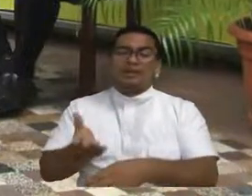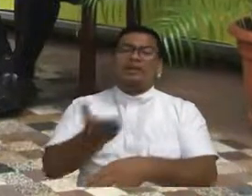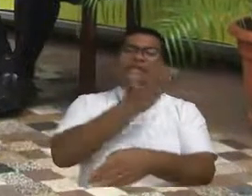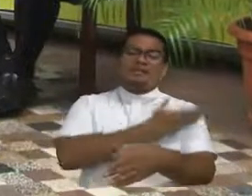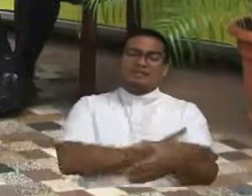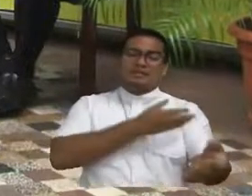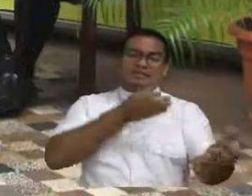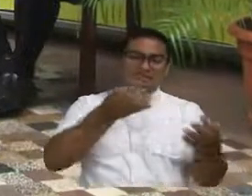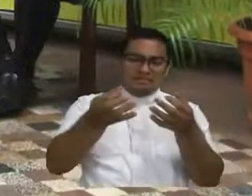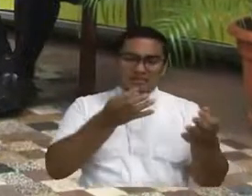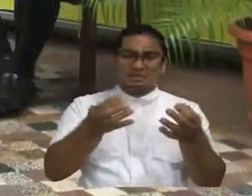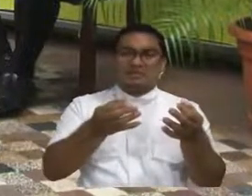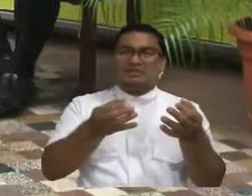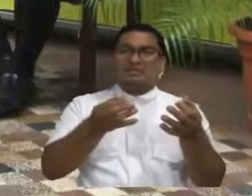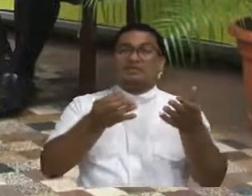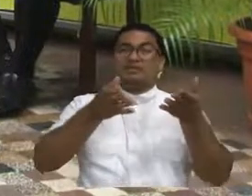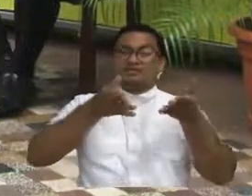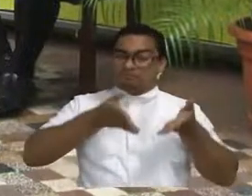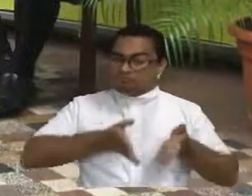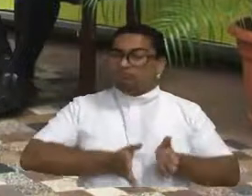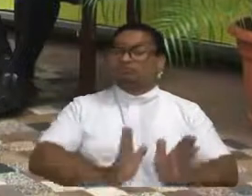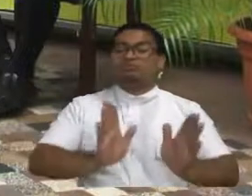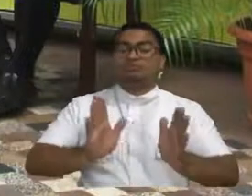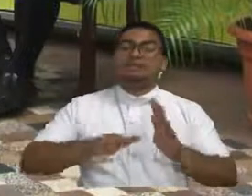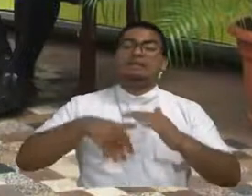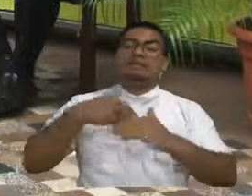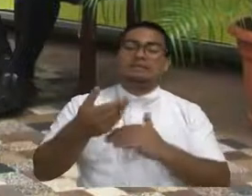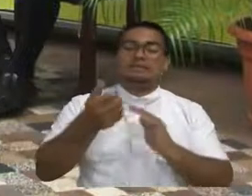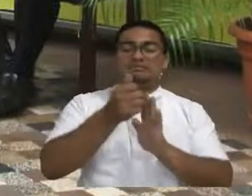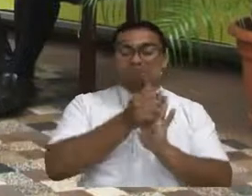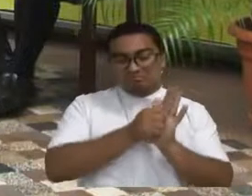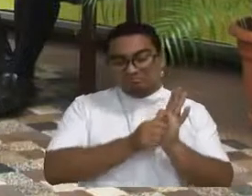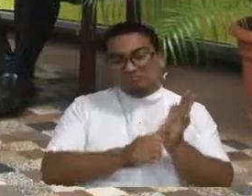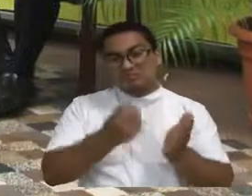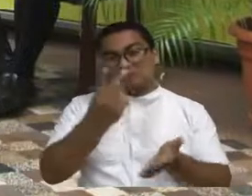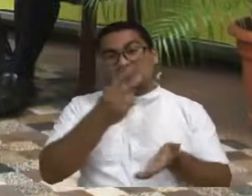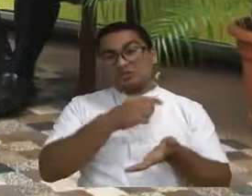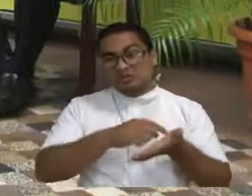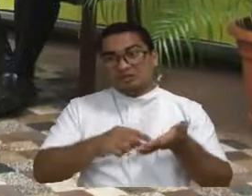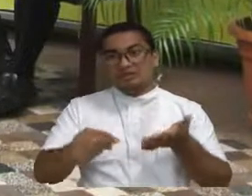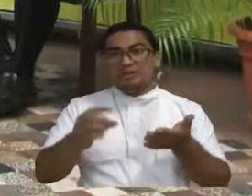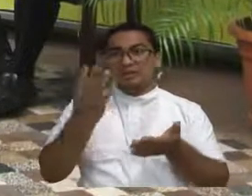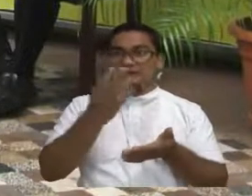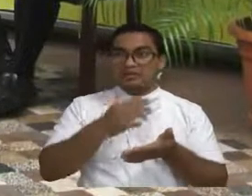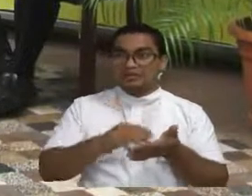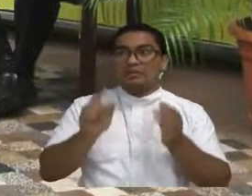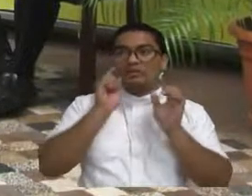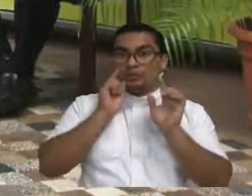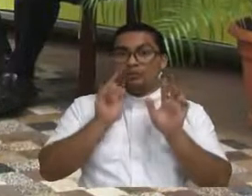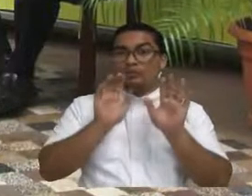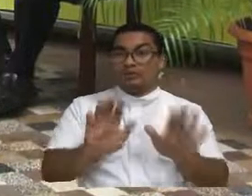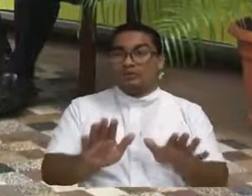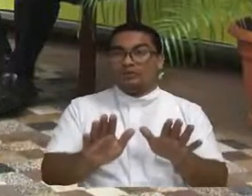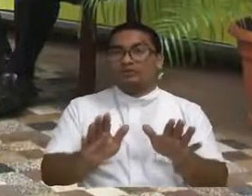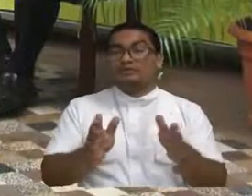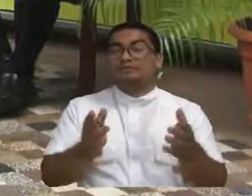se extiende hasta 2 semanas, a más semanas hay que ponerle mucha atención. Mientras,